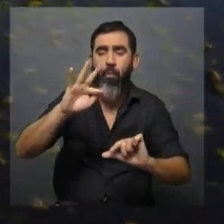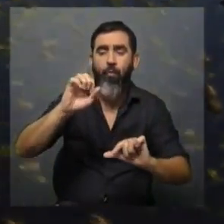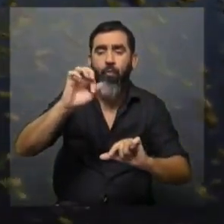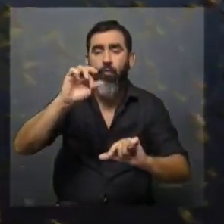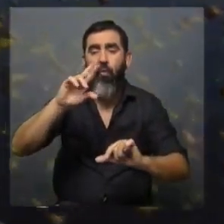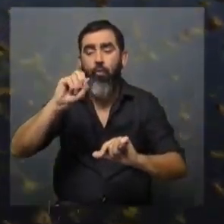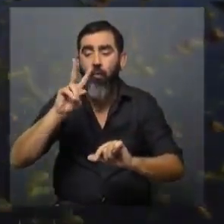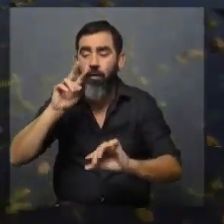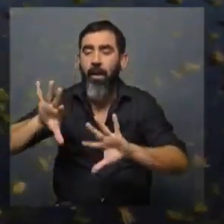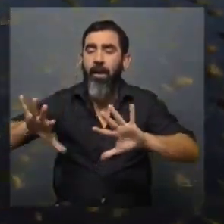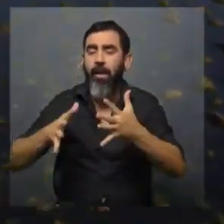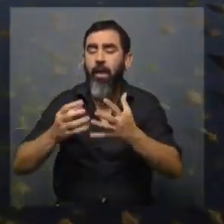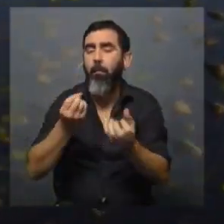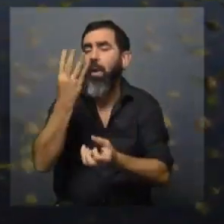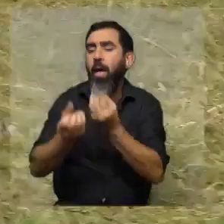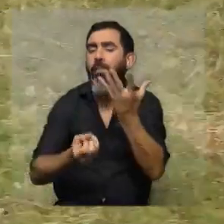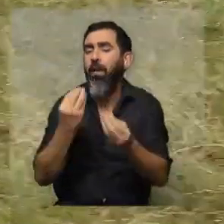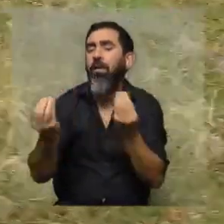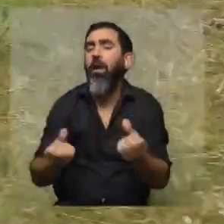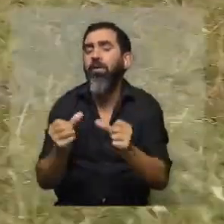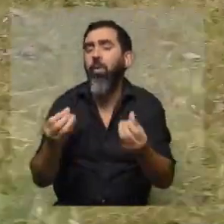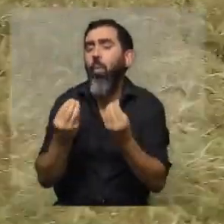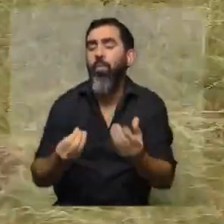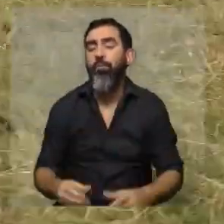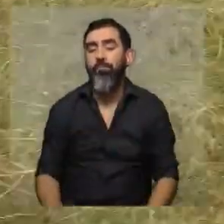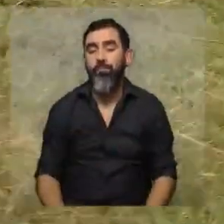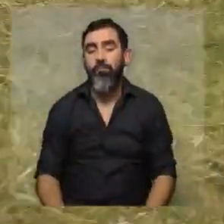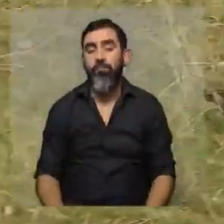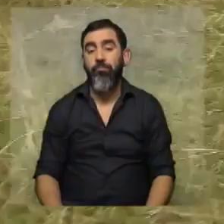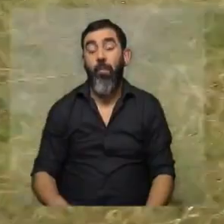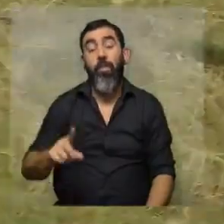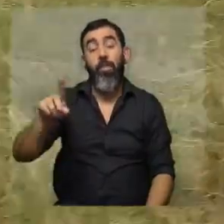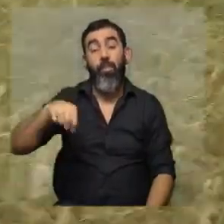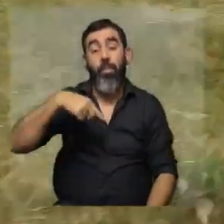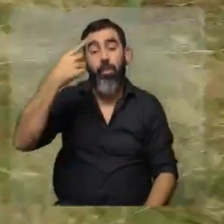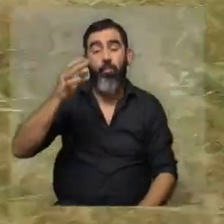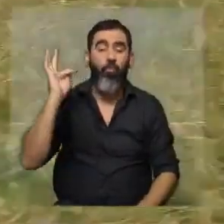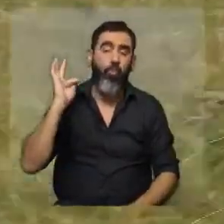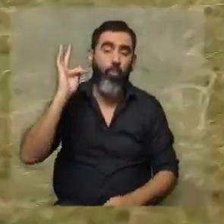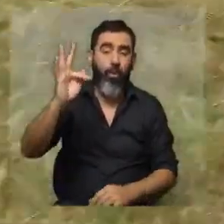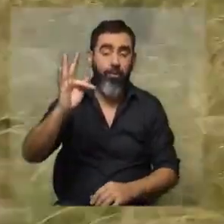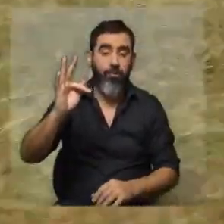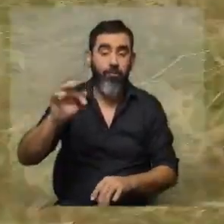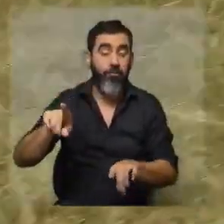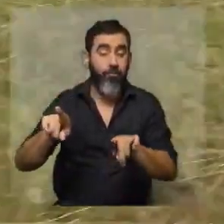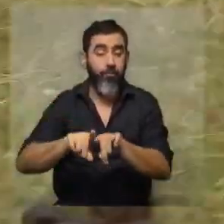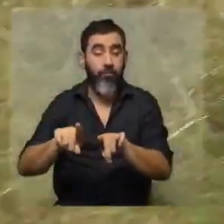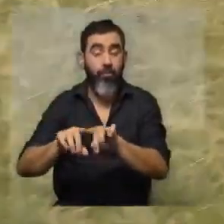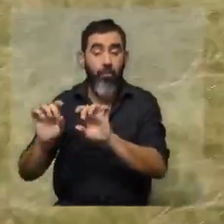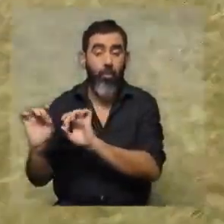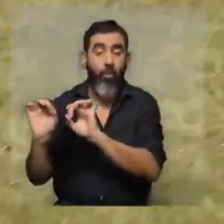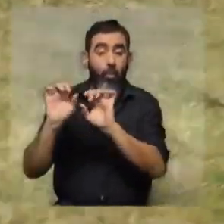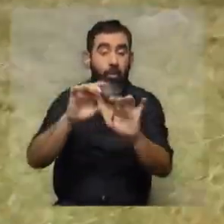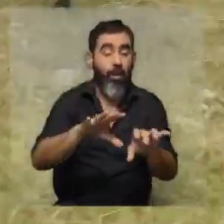fui a ver qué es lo que hacen las plantas con el fósforo ahí, para después, en un futuro, trasladarlo a ciencias